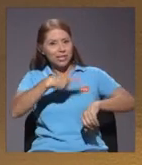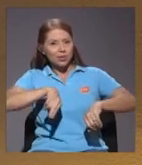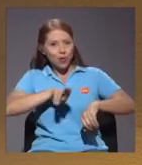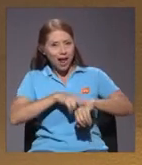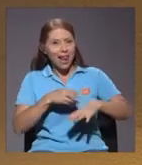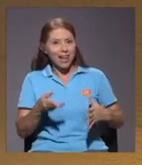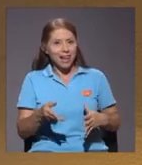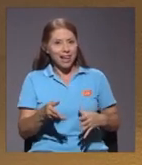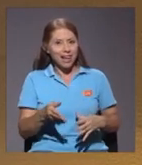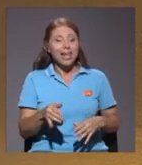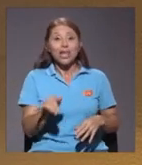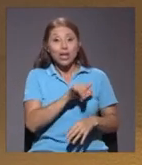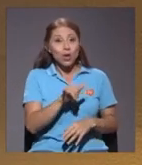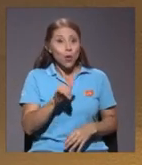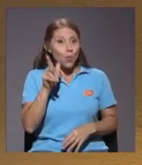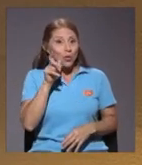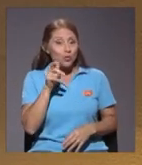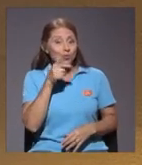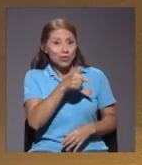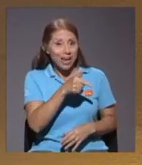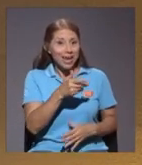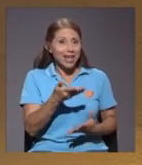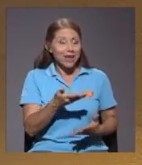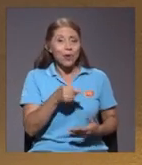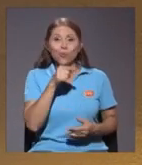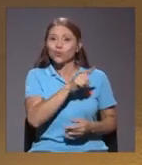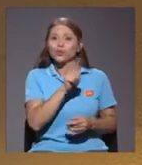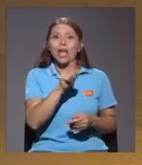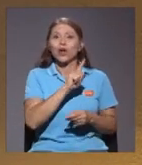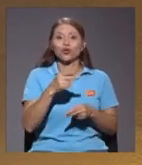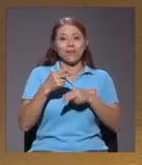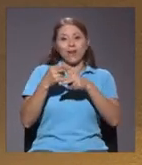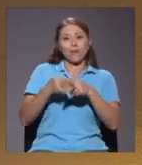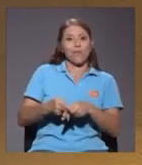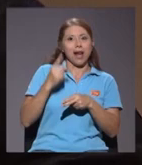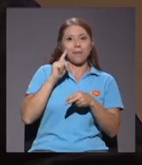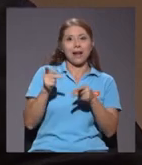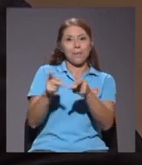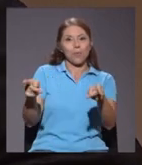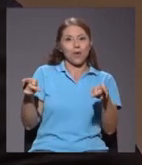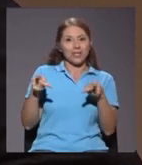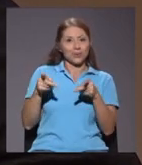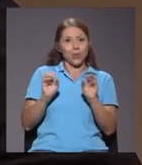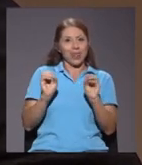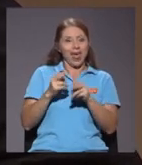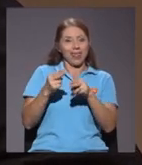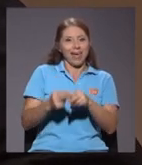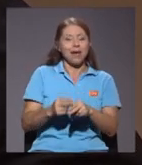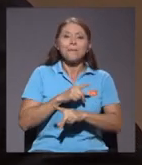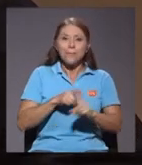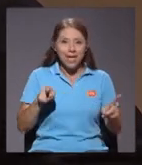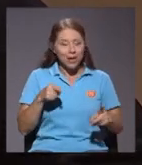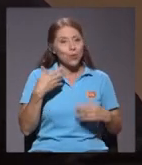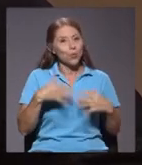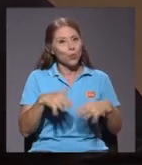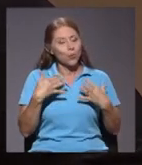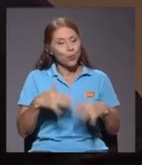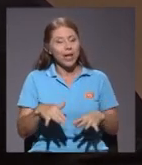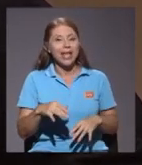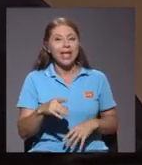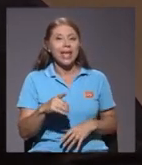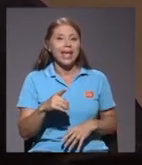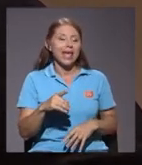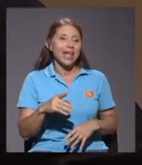recientes los escuche usted no se va a postular para ningún puesto pero pero evidentemente es una palabra